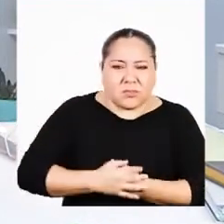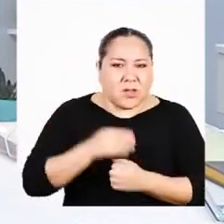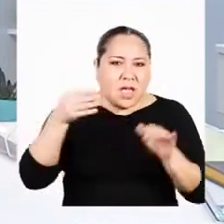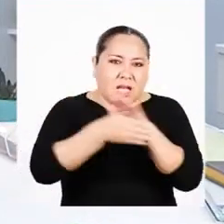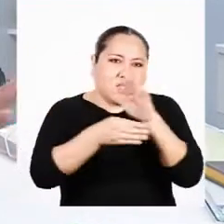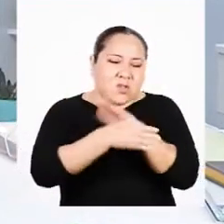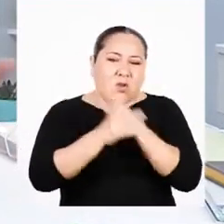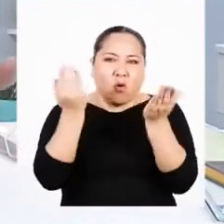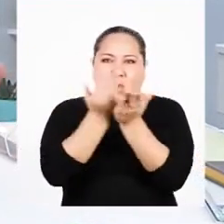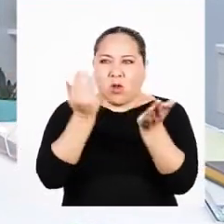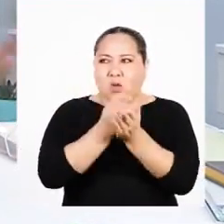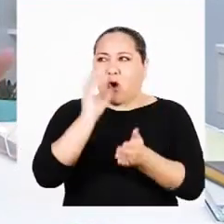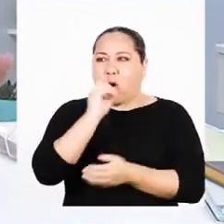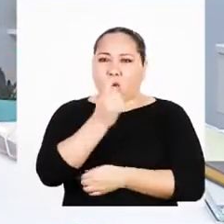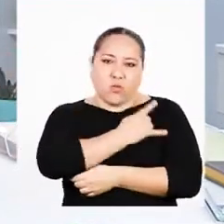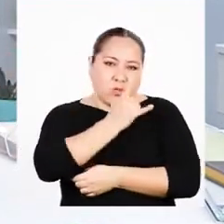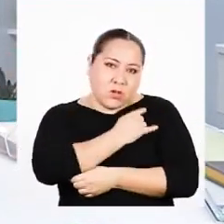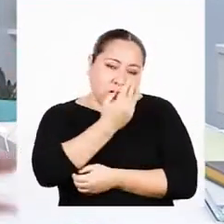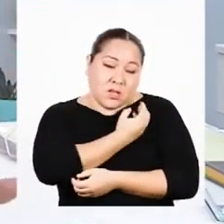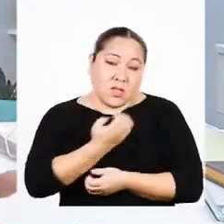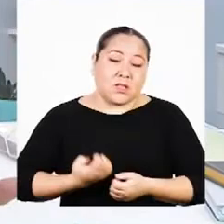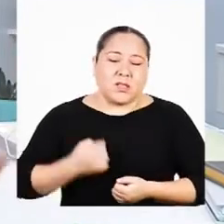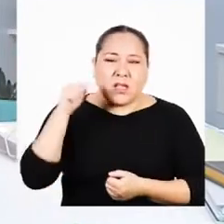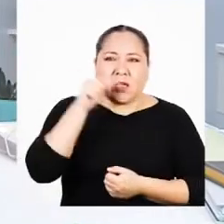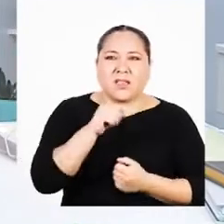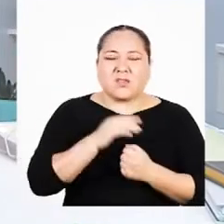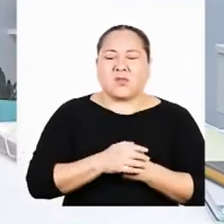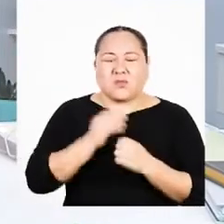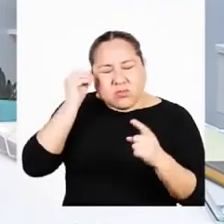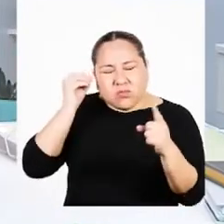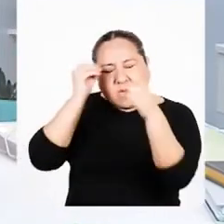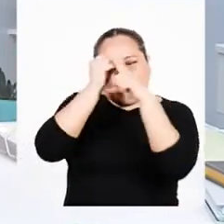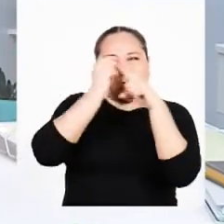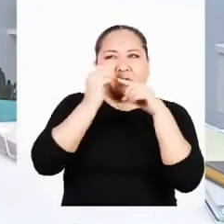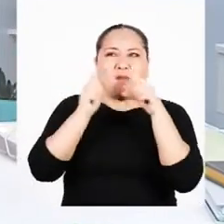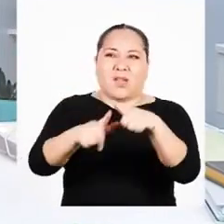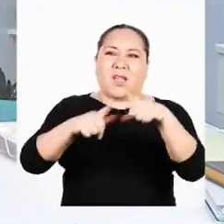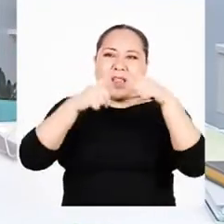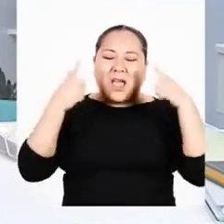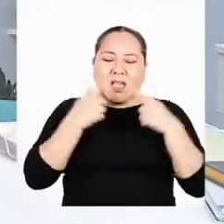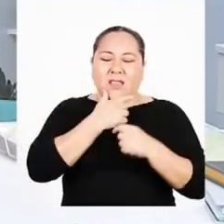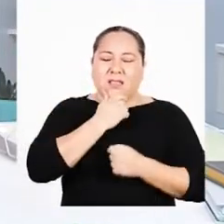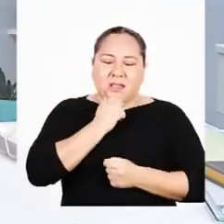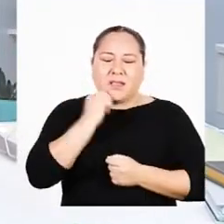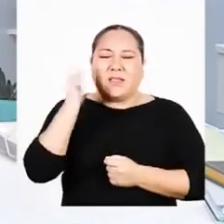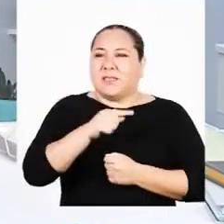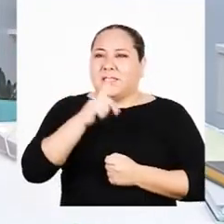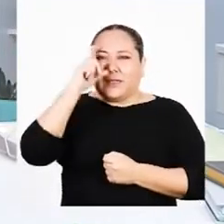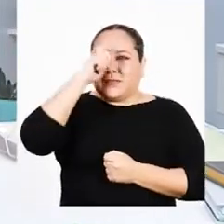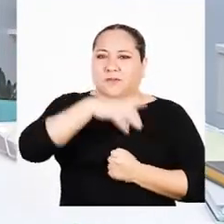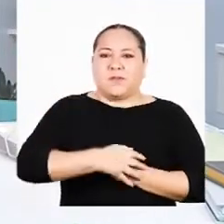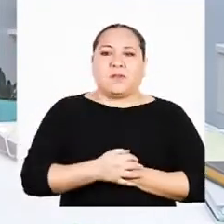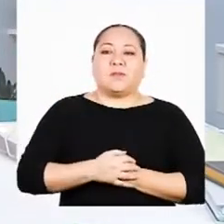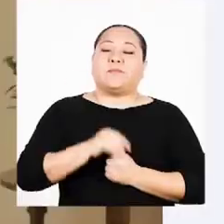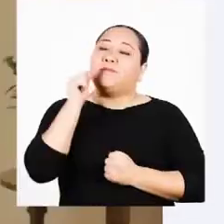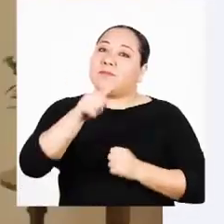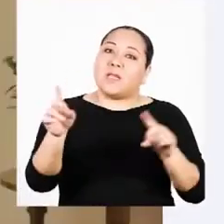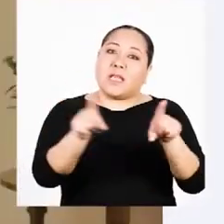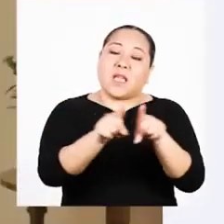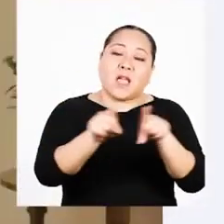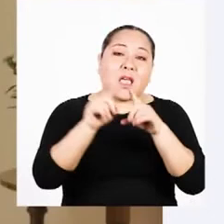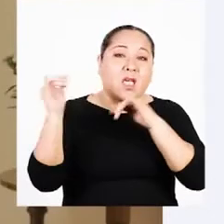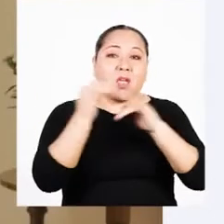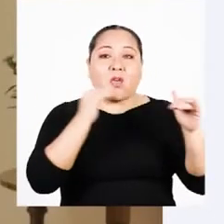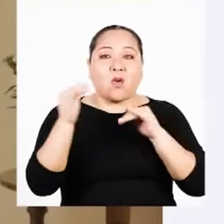cotidiano, como acceder a una escuela o universidad pública, haya sido un desafío largo y complejo.